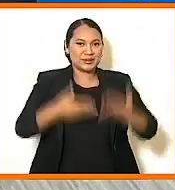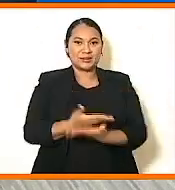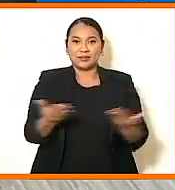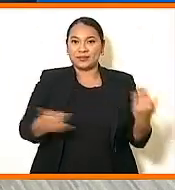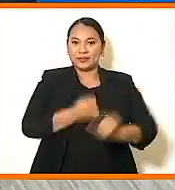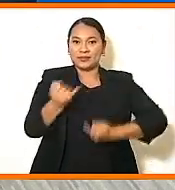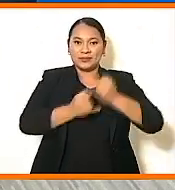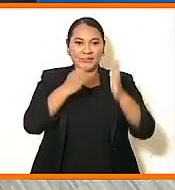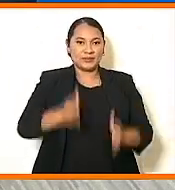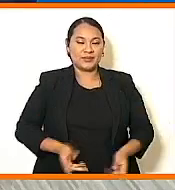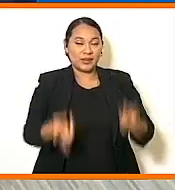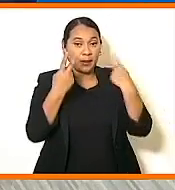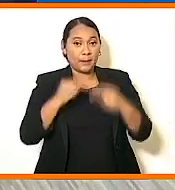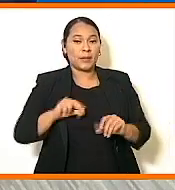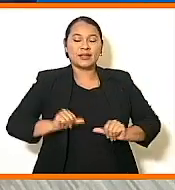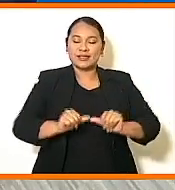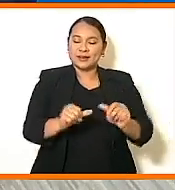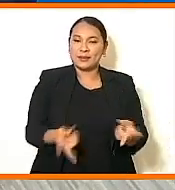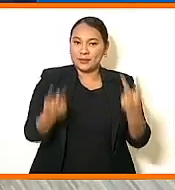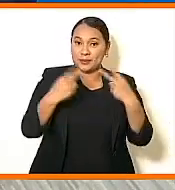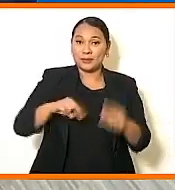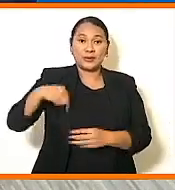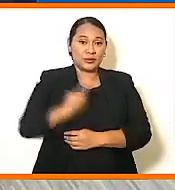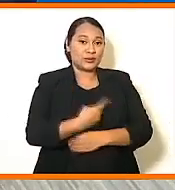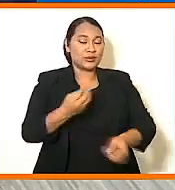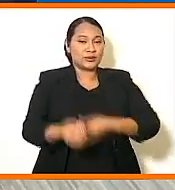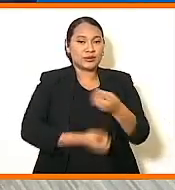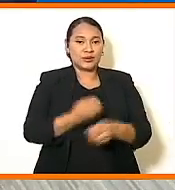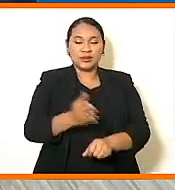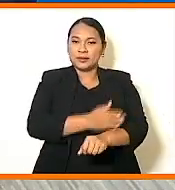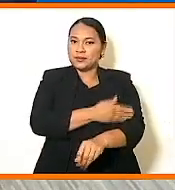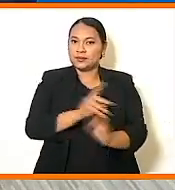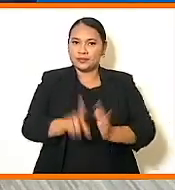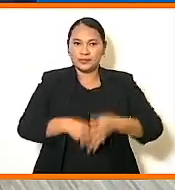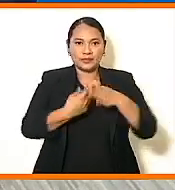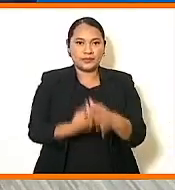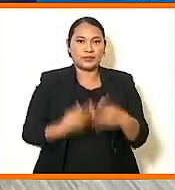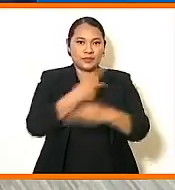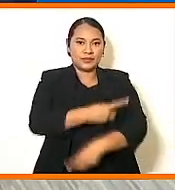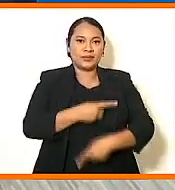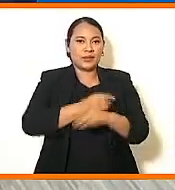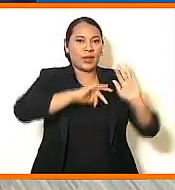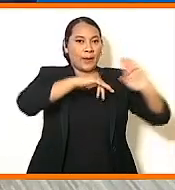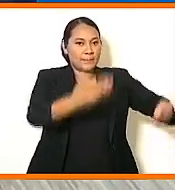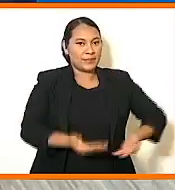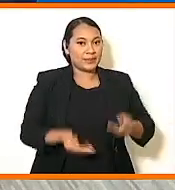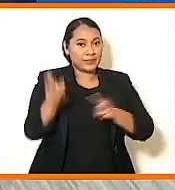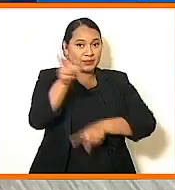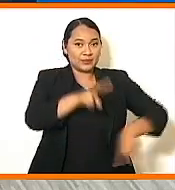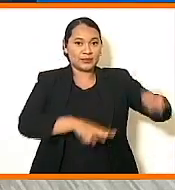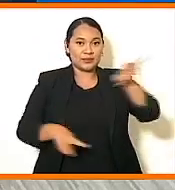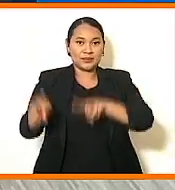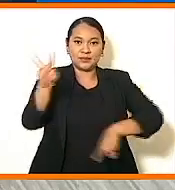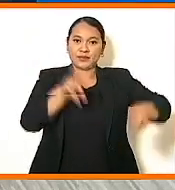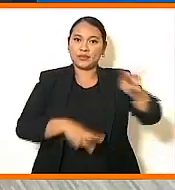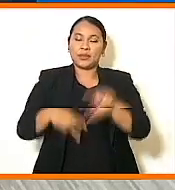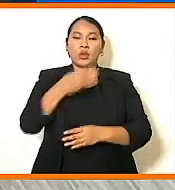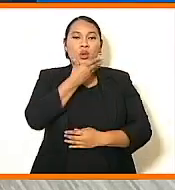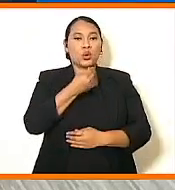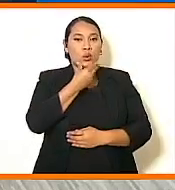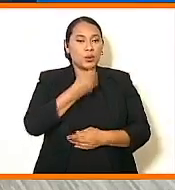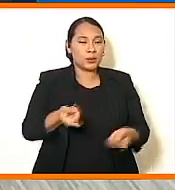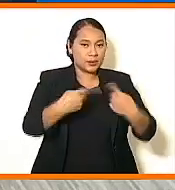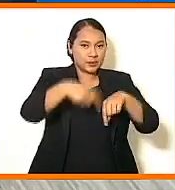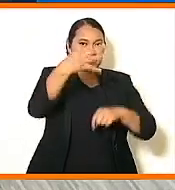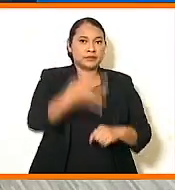están sintonizando siempre nuestro sorteo. Antes de dar inicio con la diversión, le damos la cordial bienvenida a nuestro auditor y notario que están para certificar